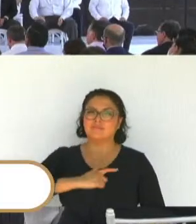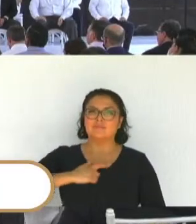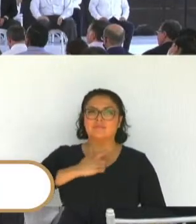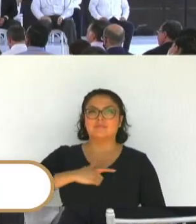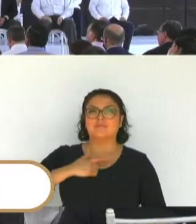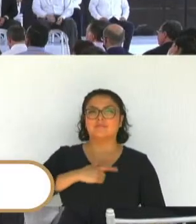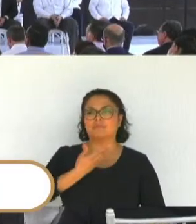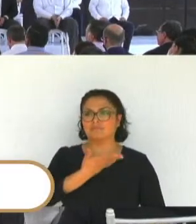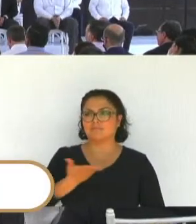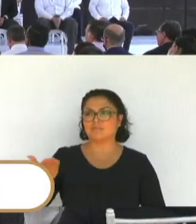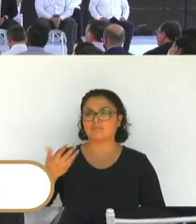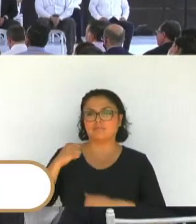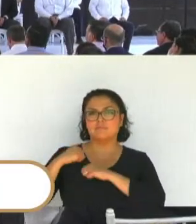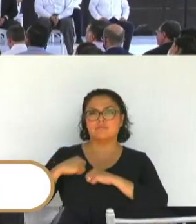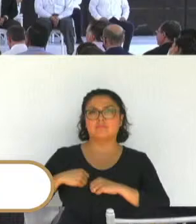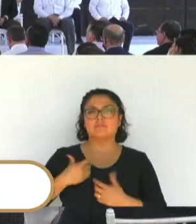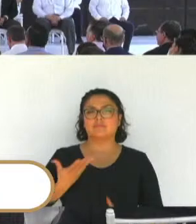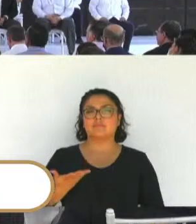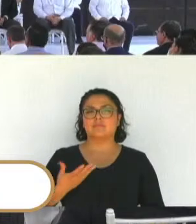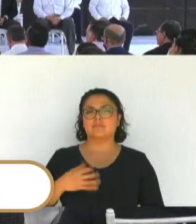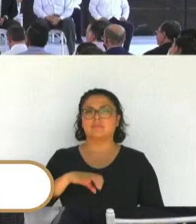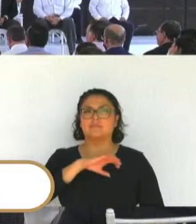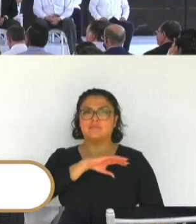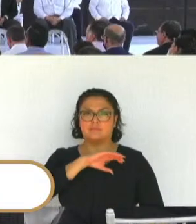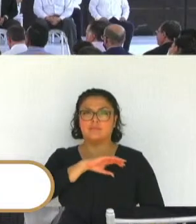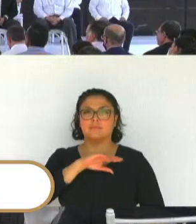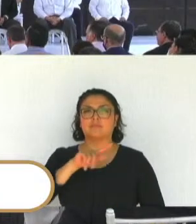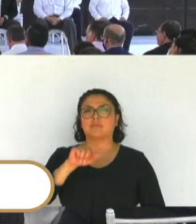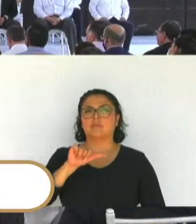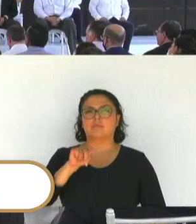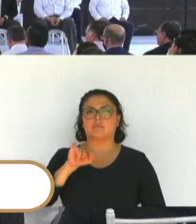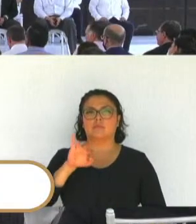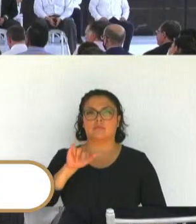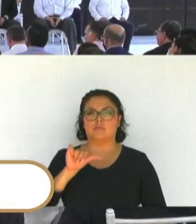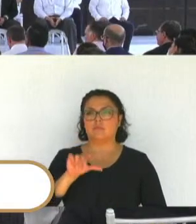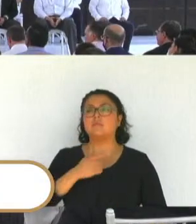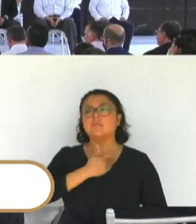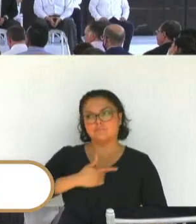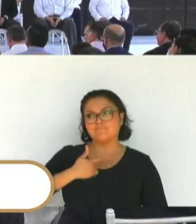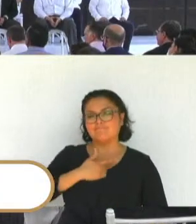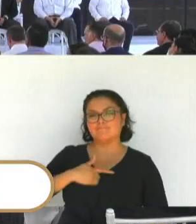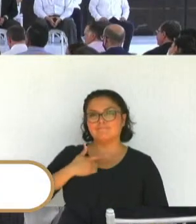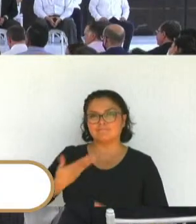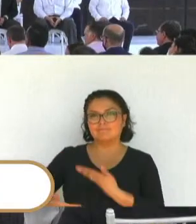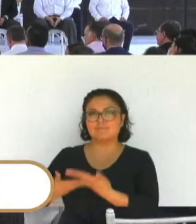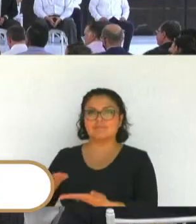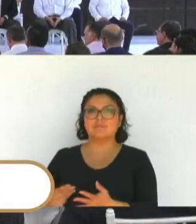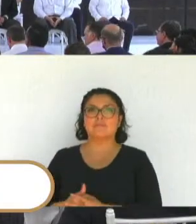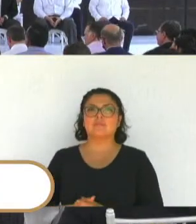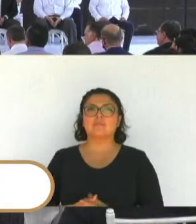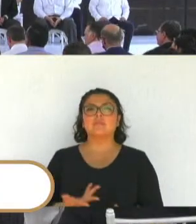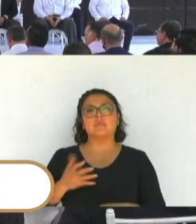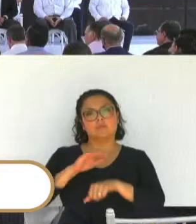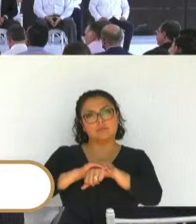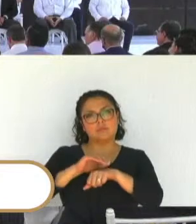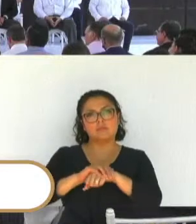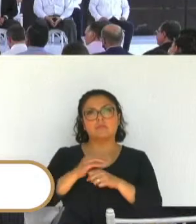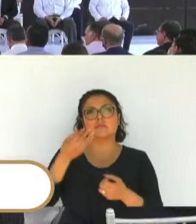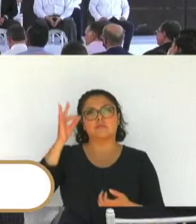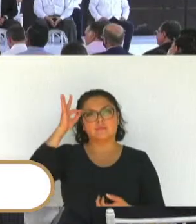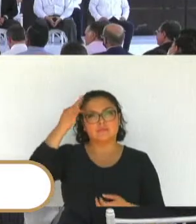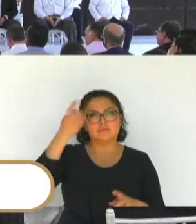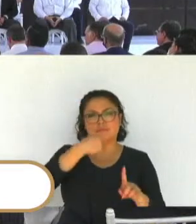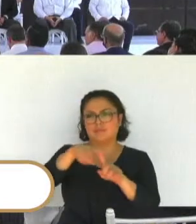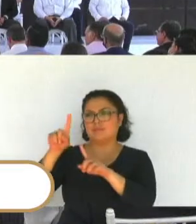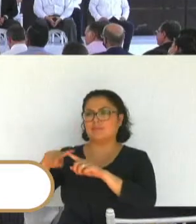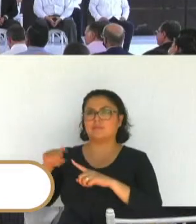Presidium. Estimada Secretaria de Economía, Tatiana Cloutier, gusto saludarte. Estimadas y estimados amigos servidores públicos del